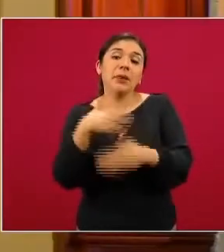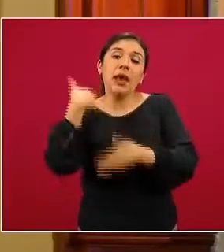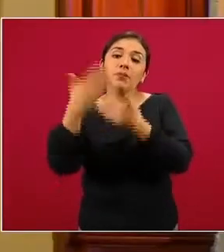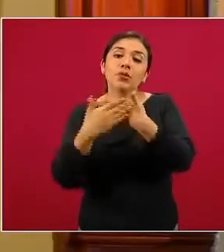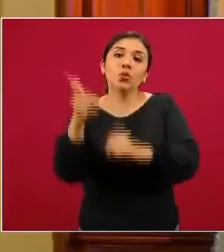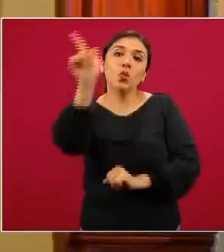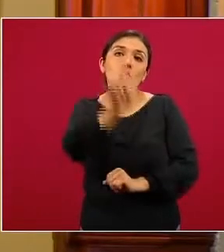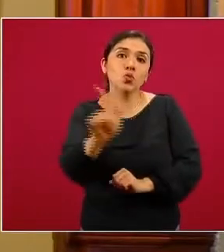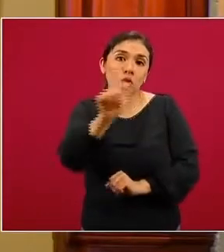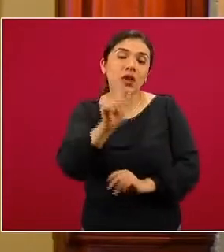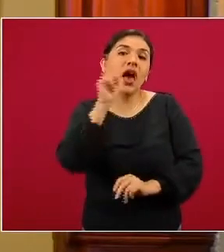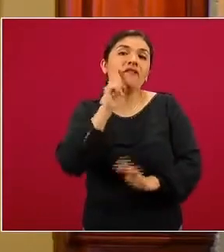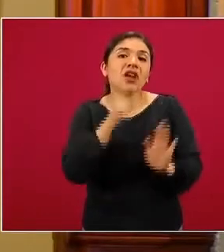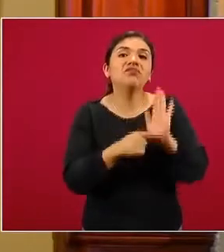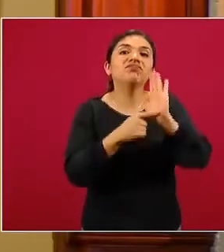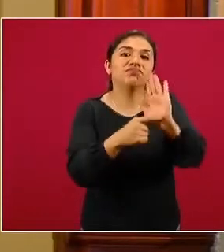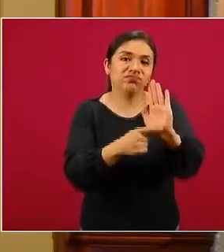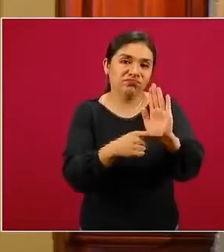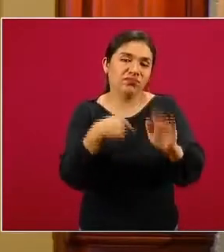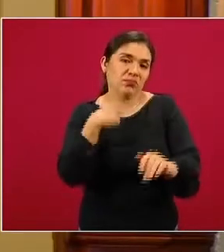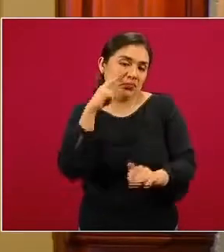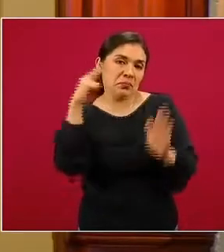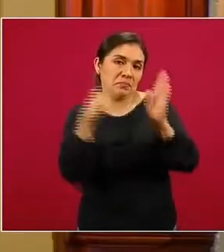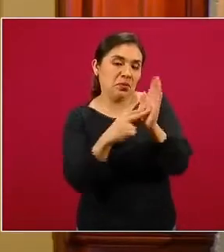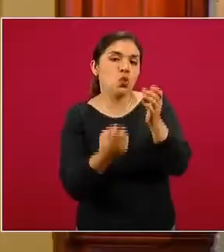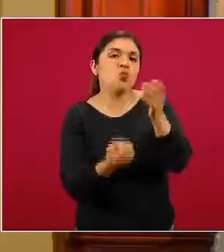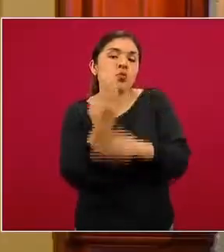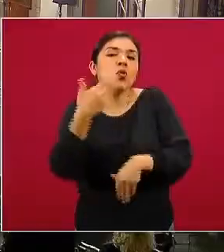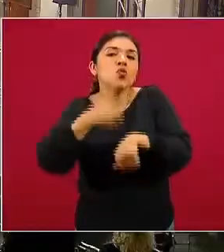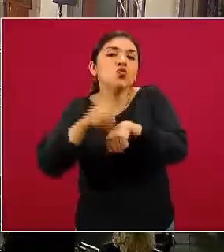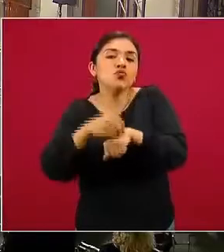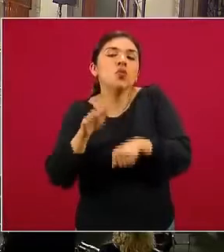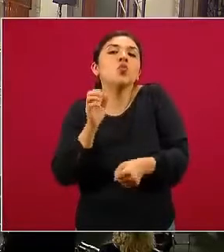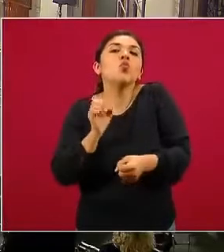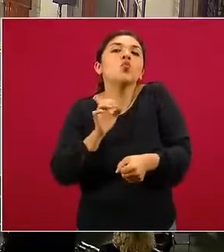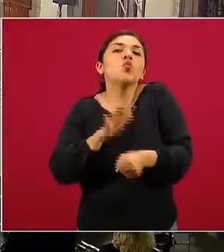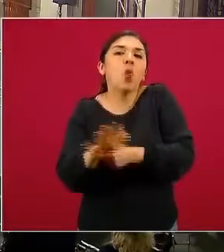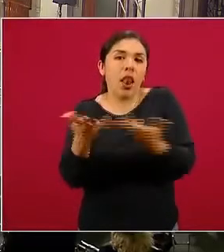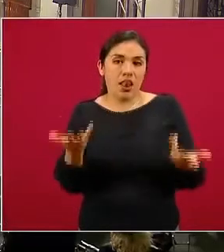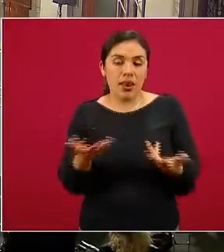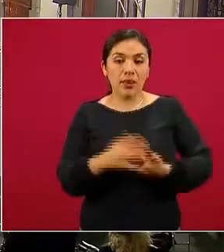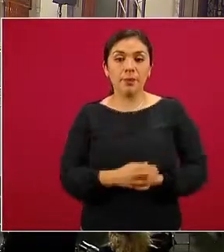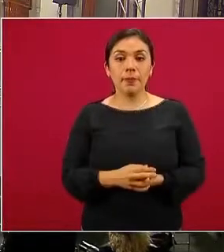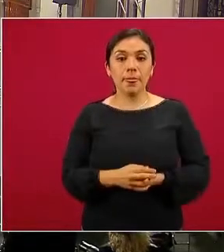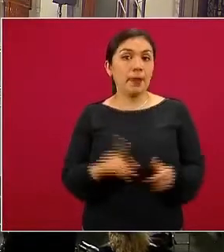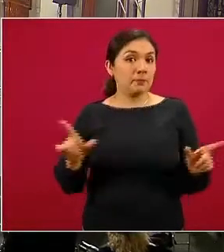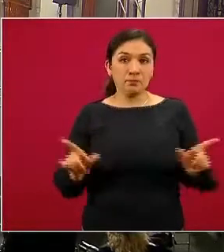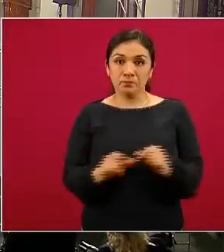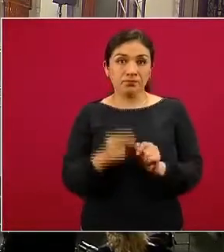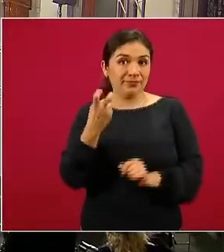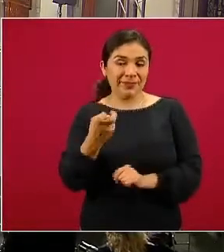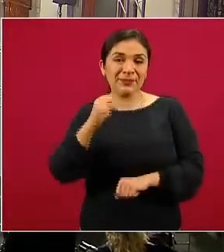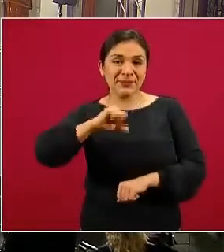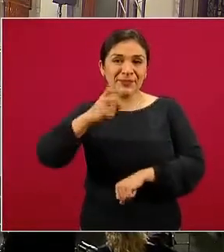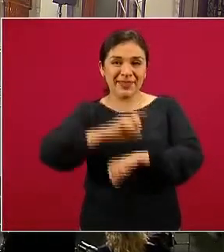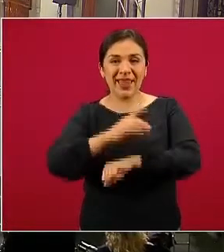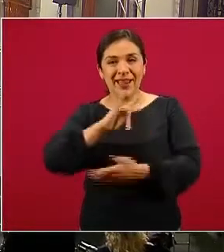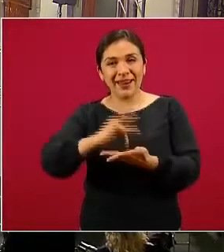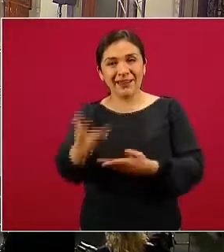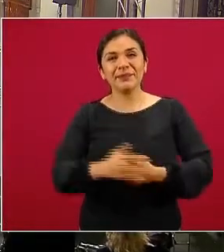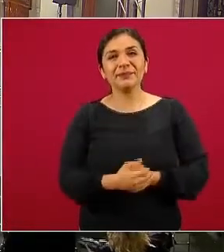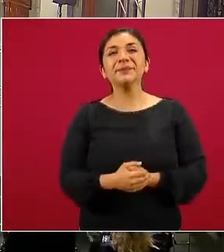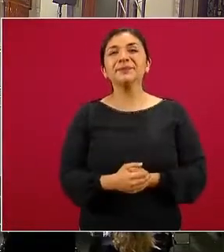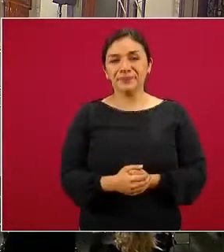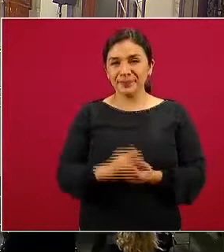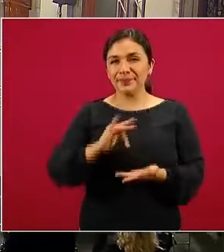a las fechas de corte y el próximo lunes estaremos nuevamente actualizando esta información. Sería todo por hoy. Muchas gracias.